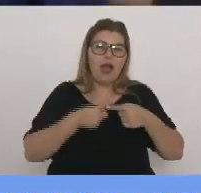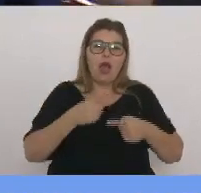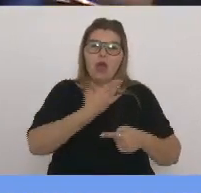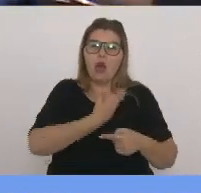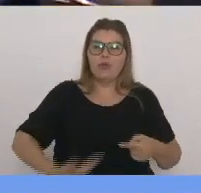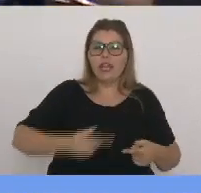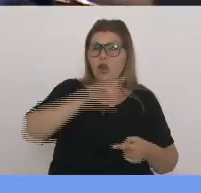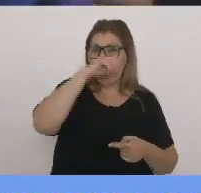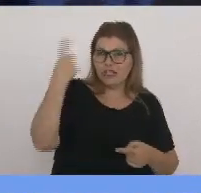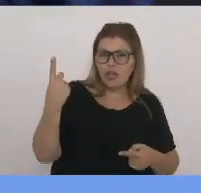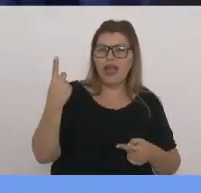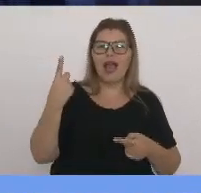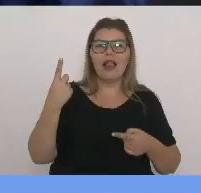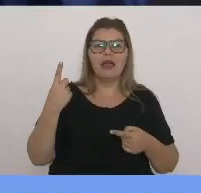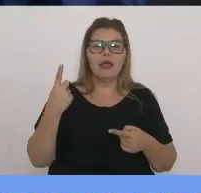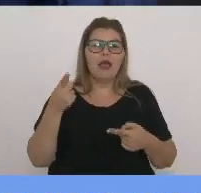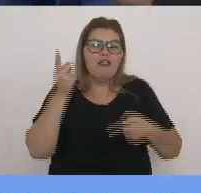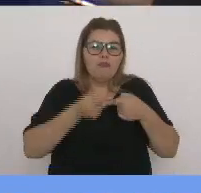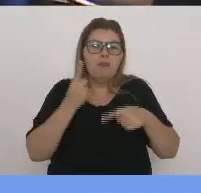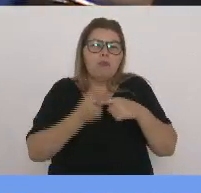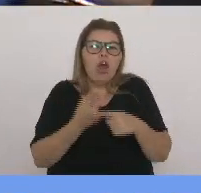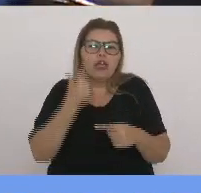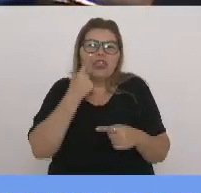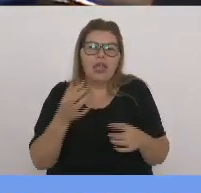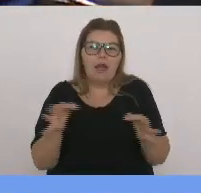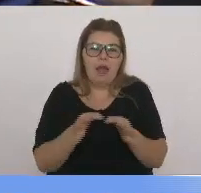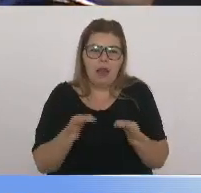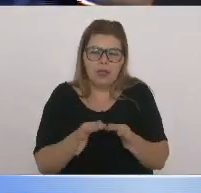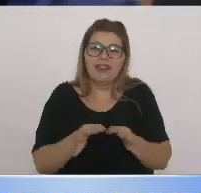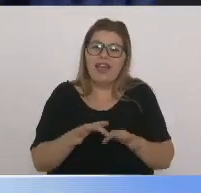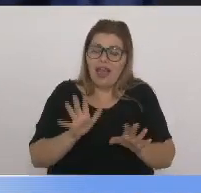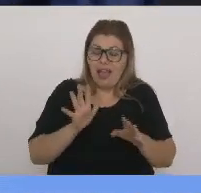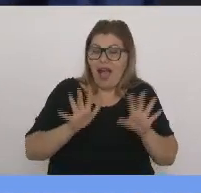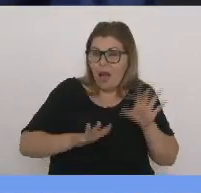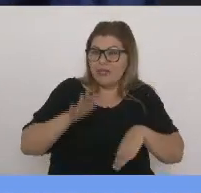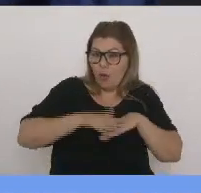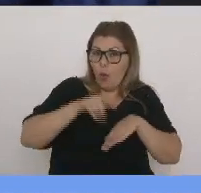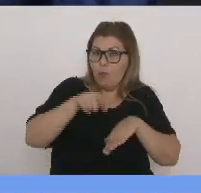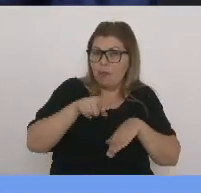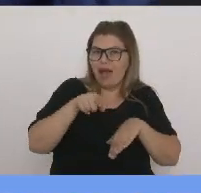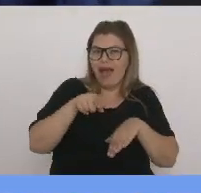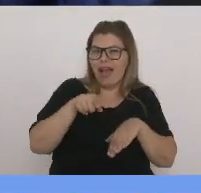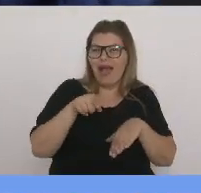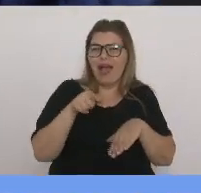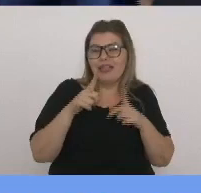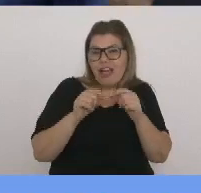Nacional festejando la gesta de Malvinas y que muchas veces se utilice ese tipo de acto con otros sentidos